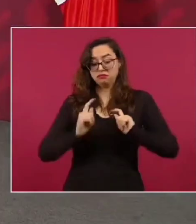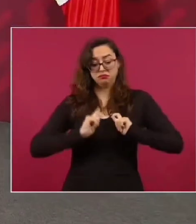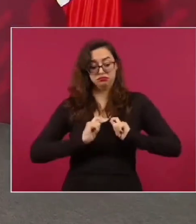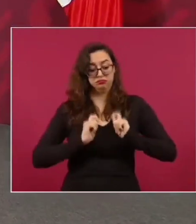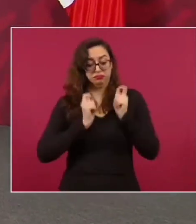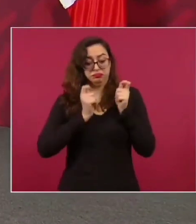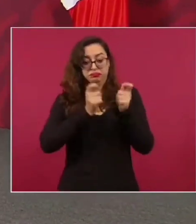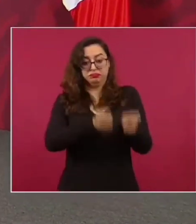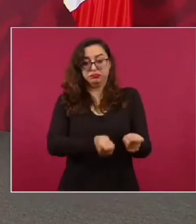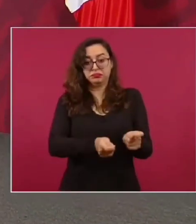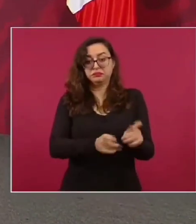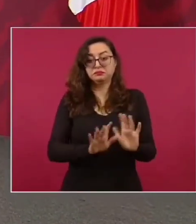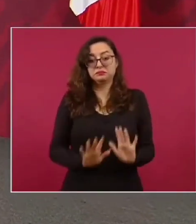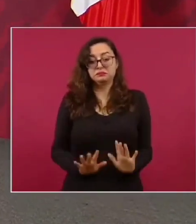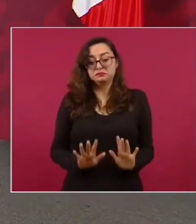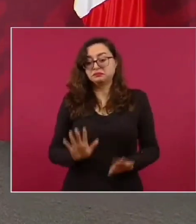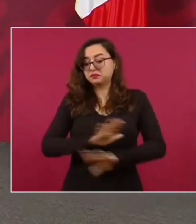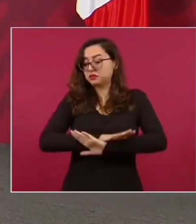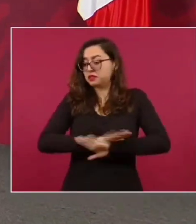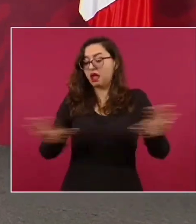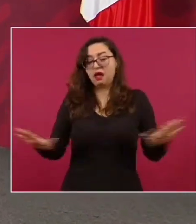Antes no sabemos,